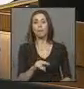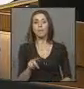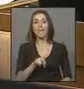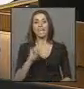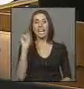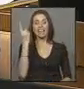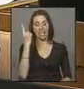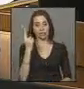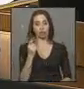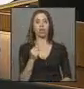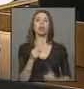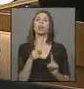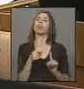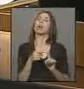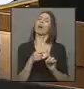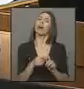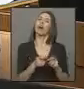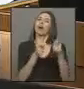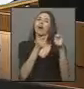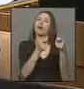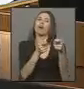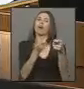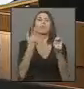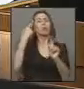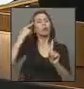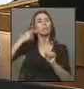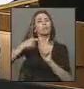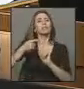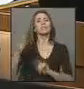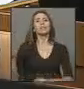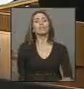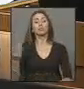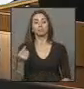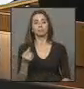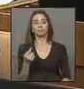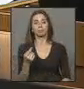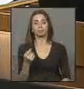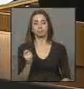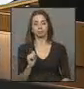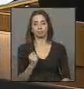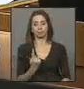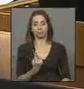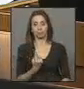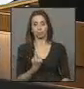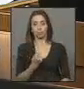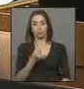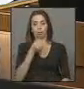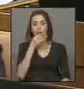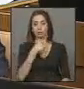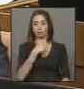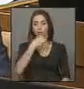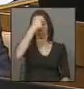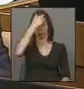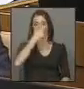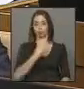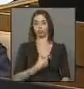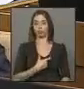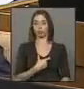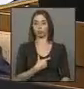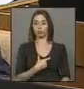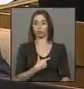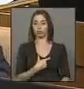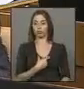El objeto de este oficio, señor Presidente, es primero señalar en mi calidad de